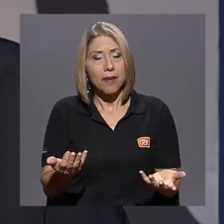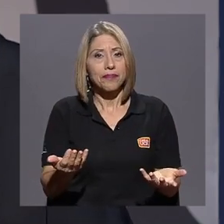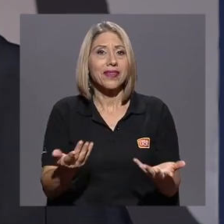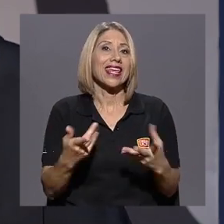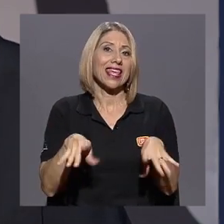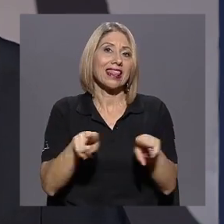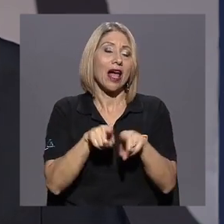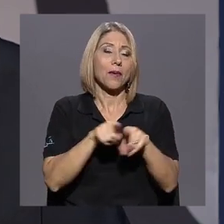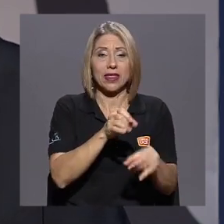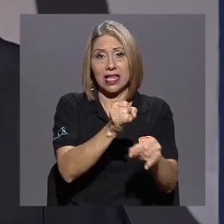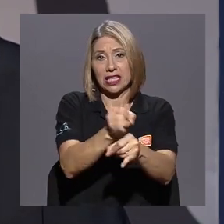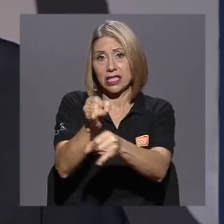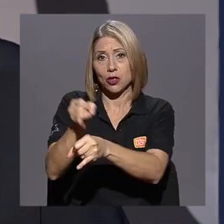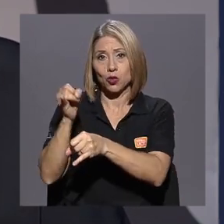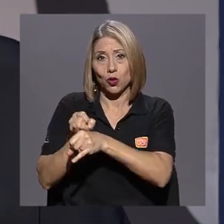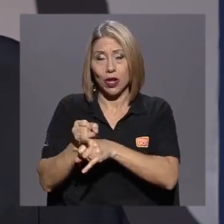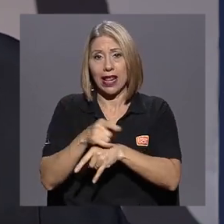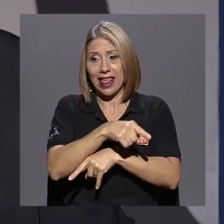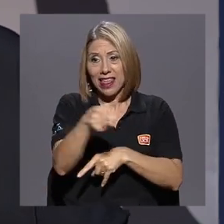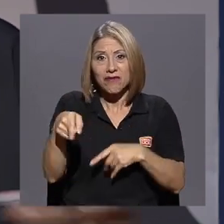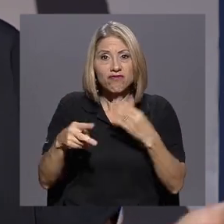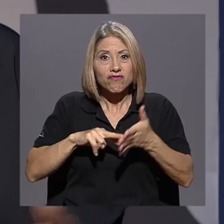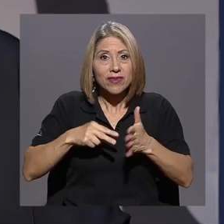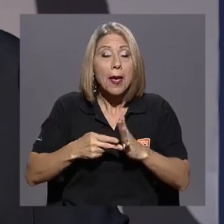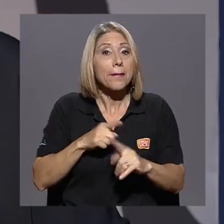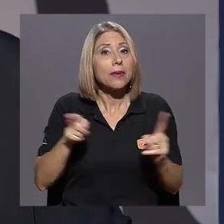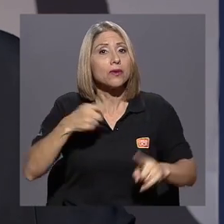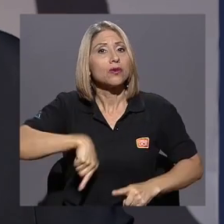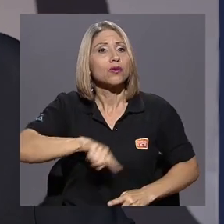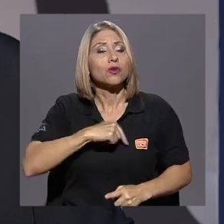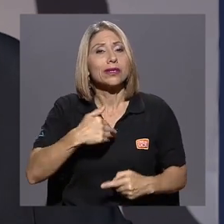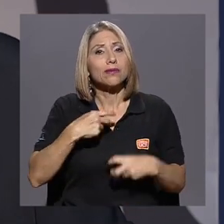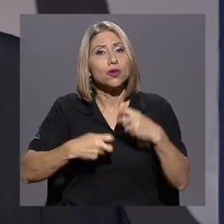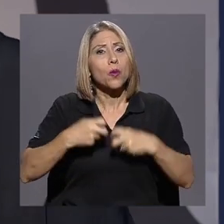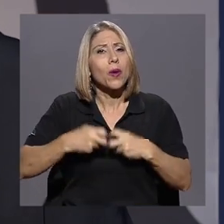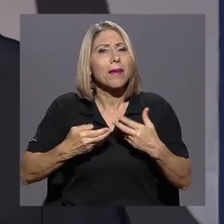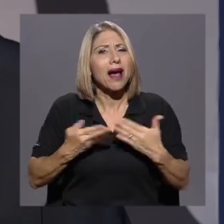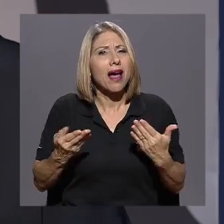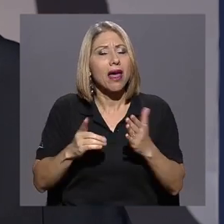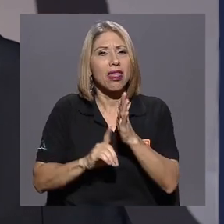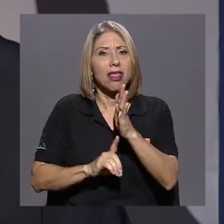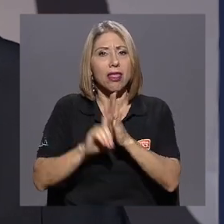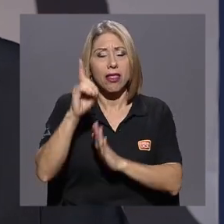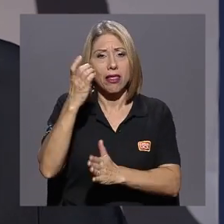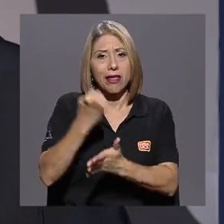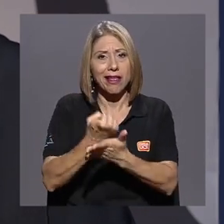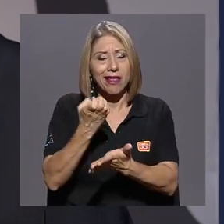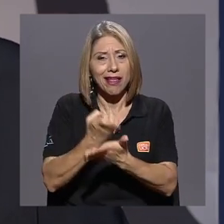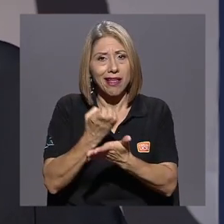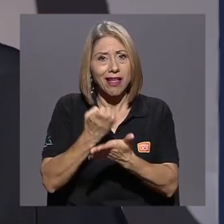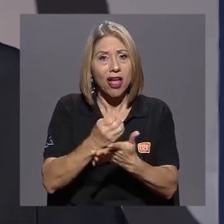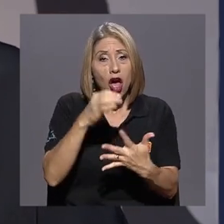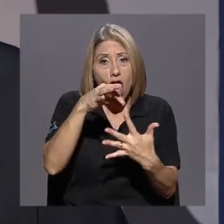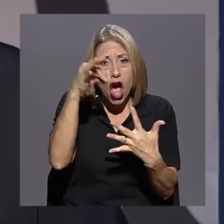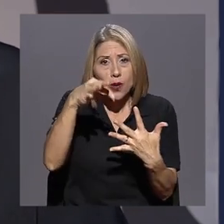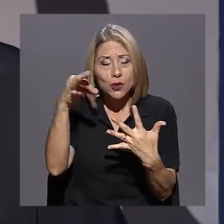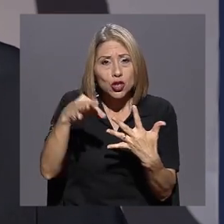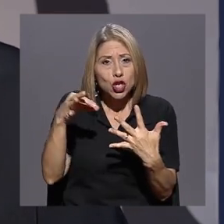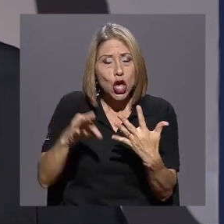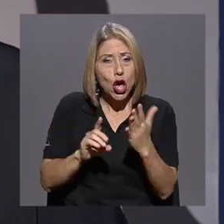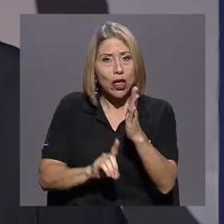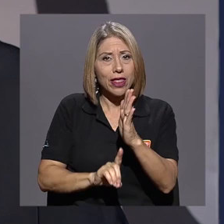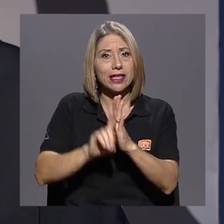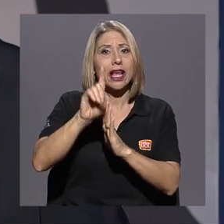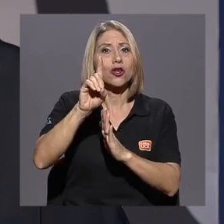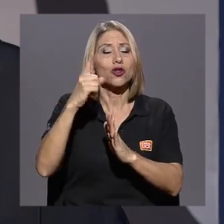de la institucionalidad que eso implica, pero tenemos el problema también de desarrollo económico, de opciones de desarrollo